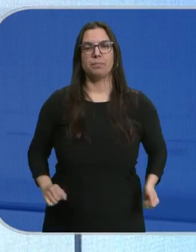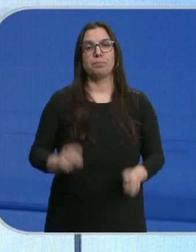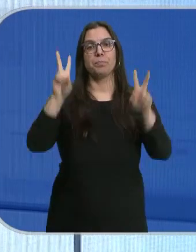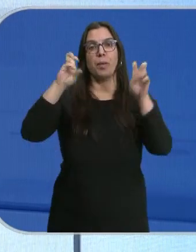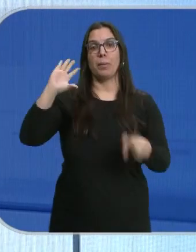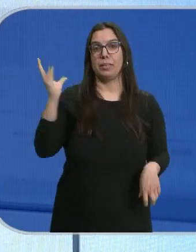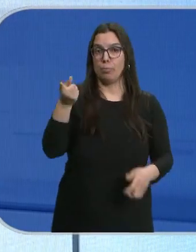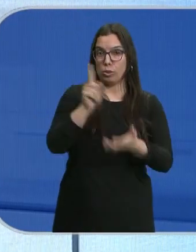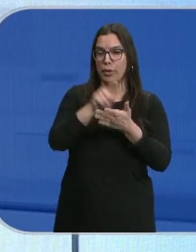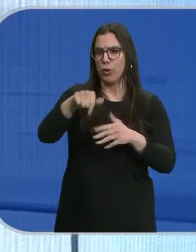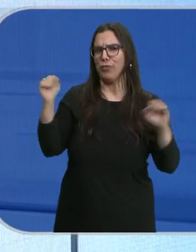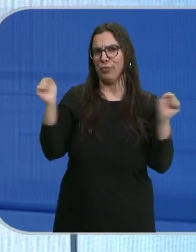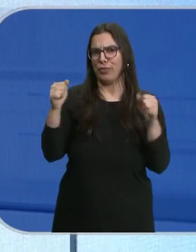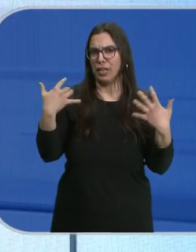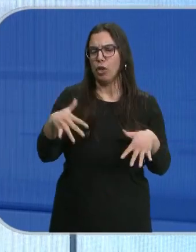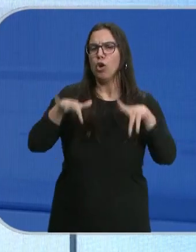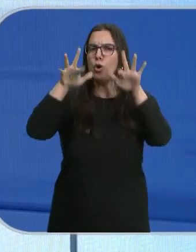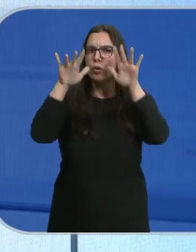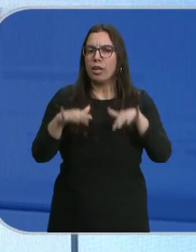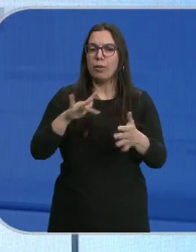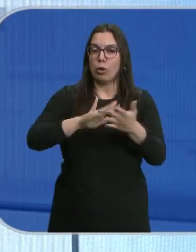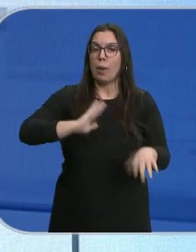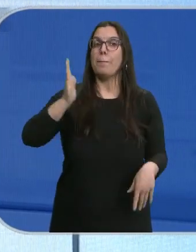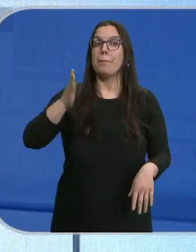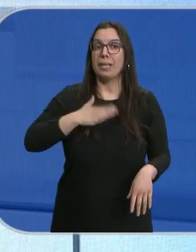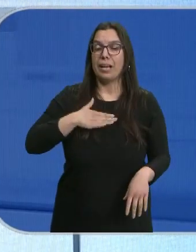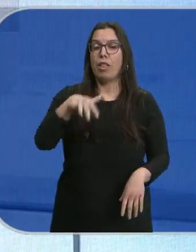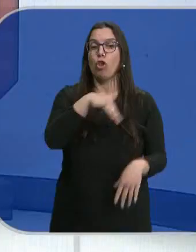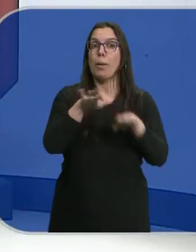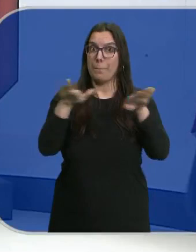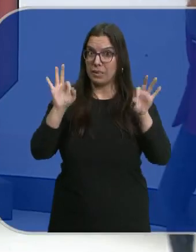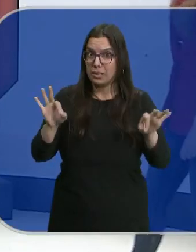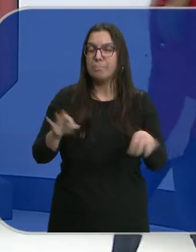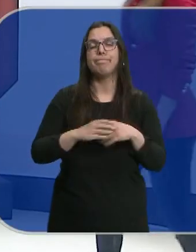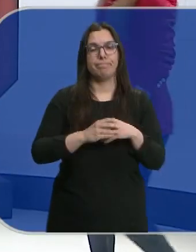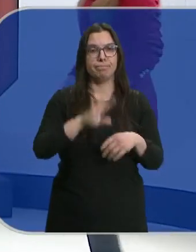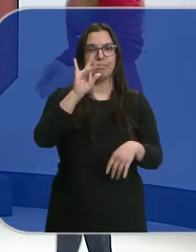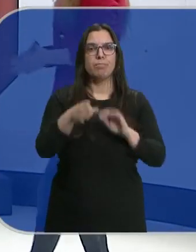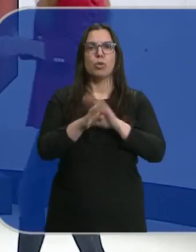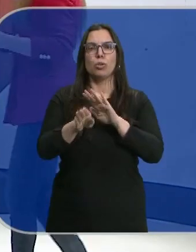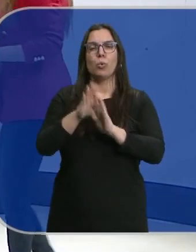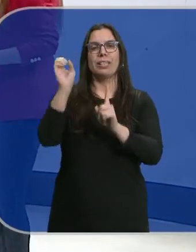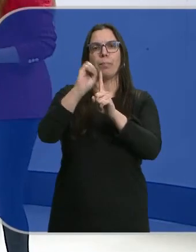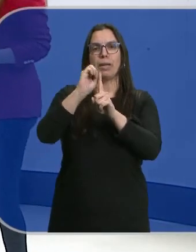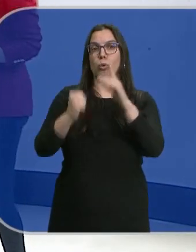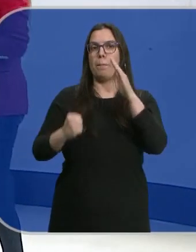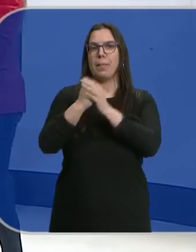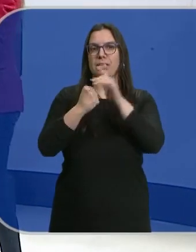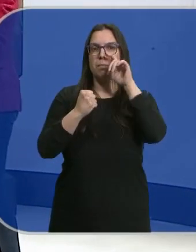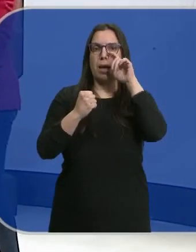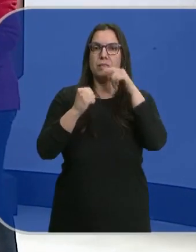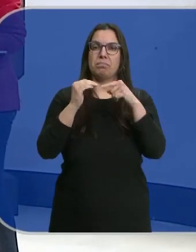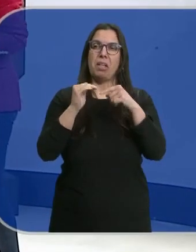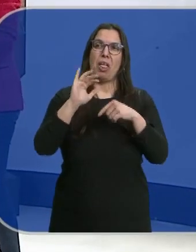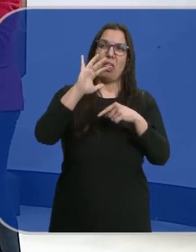En cuanto al tiempo, de nuevo jornada muy fría. La nieve incluso va a llegar mañana a zonas de la meseta. Silvia. Sí, vamos a continuar con esas temperaturas máximas entre los